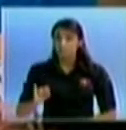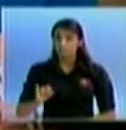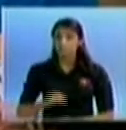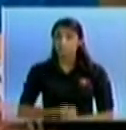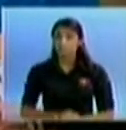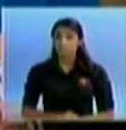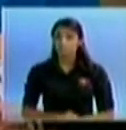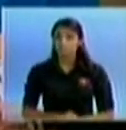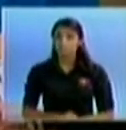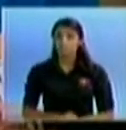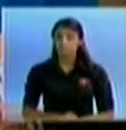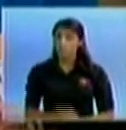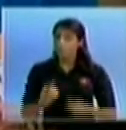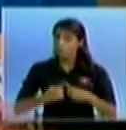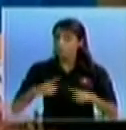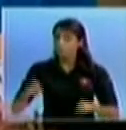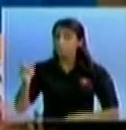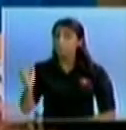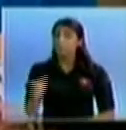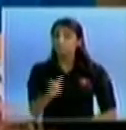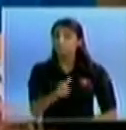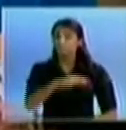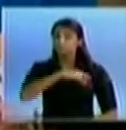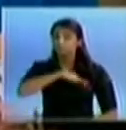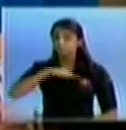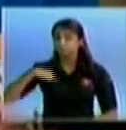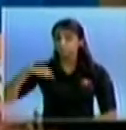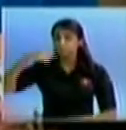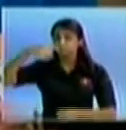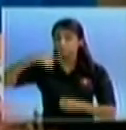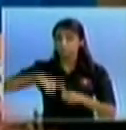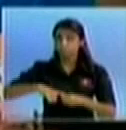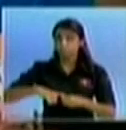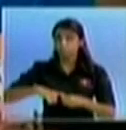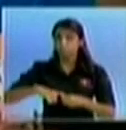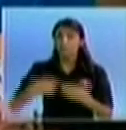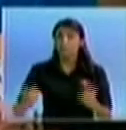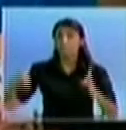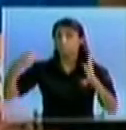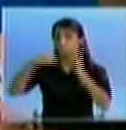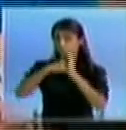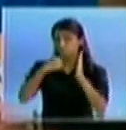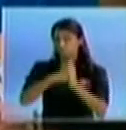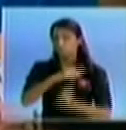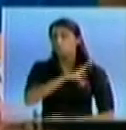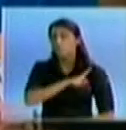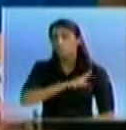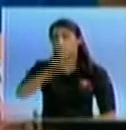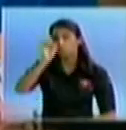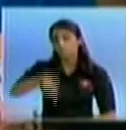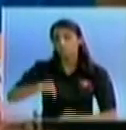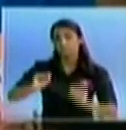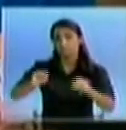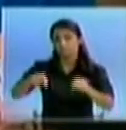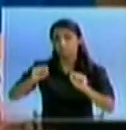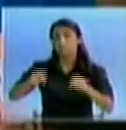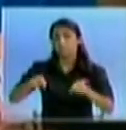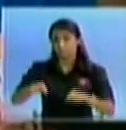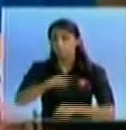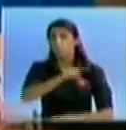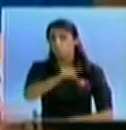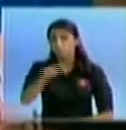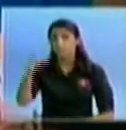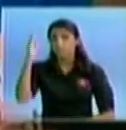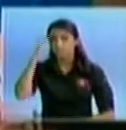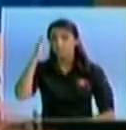identificó un miembro del Partido Unido Socialista de Venezuela, conocido por todos,